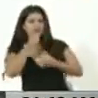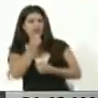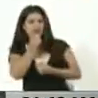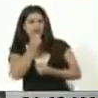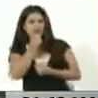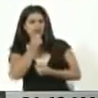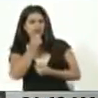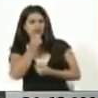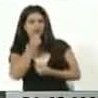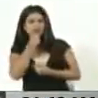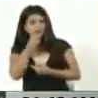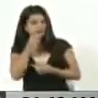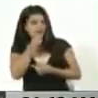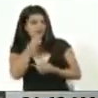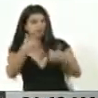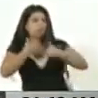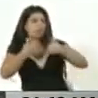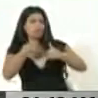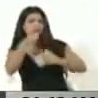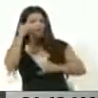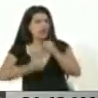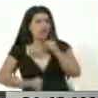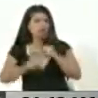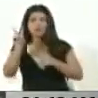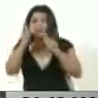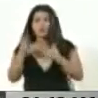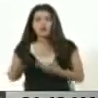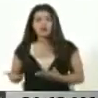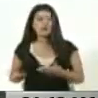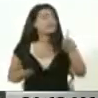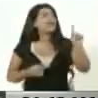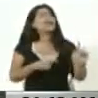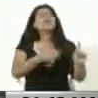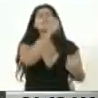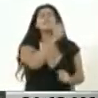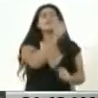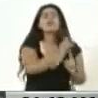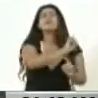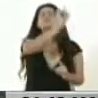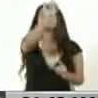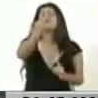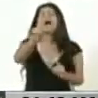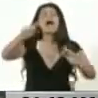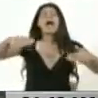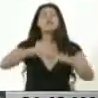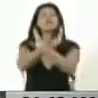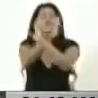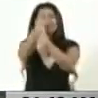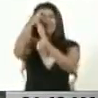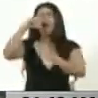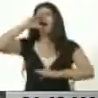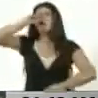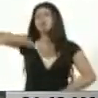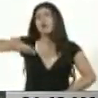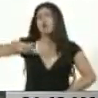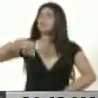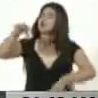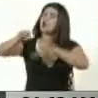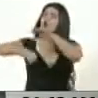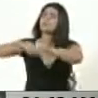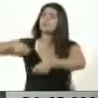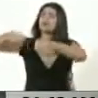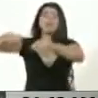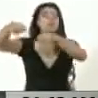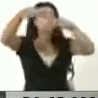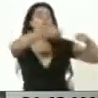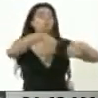Aruba, ¿verdad? Y que van allá a decir, no, mire, apriétenle la economía a Venezuela, porque eso es lo que están diciendo. Cuando dicen